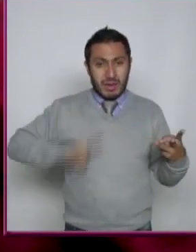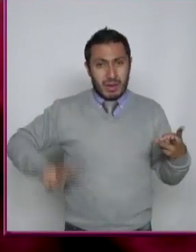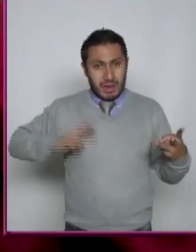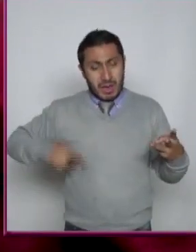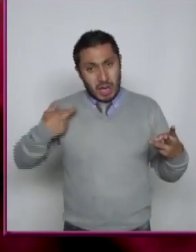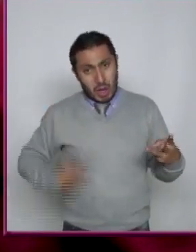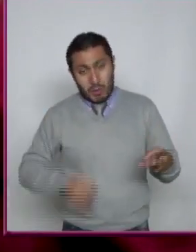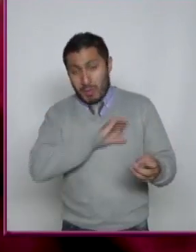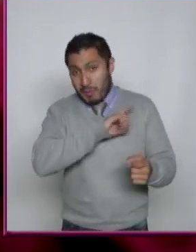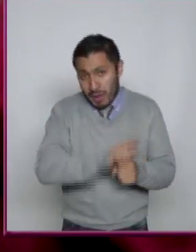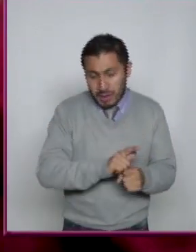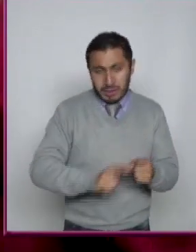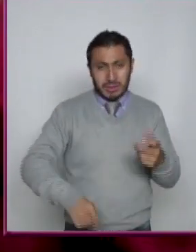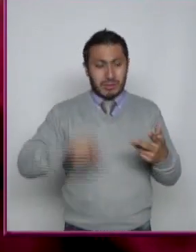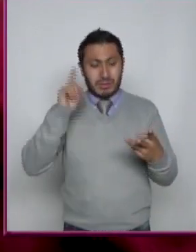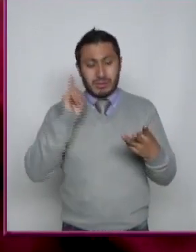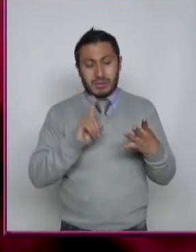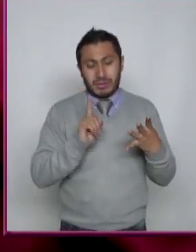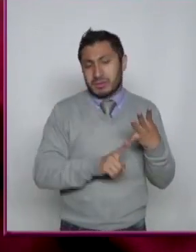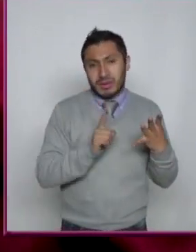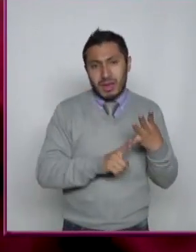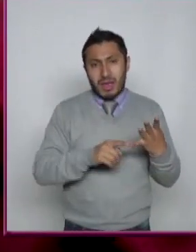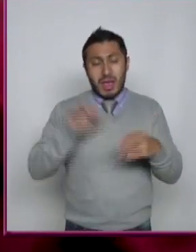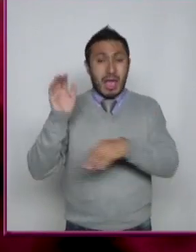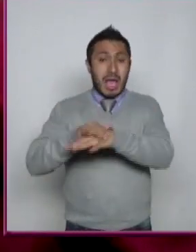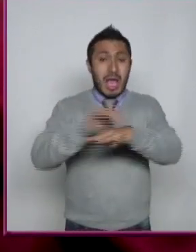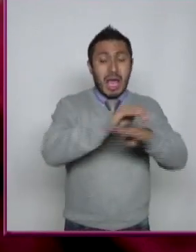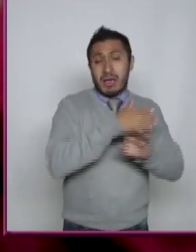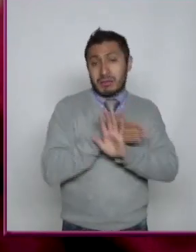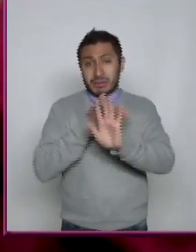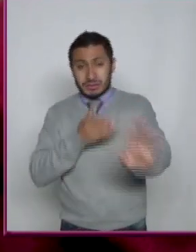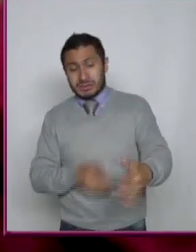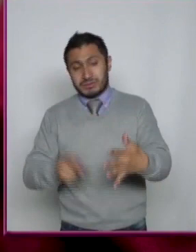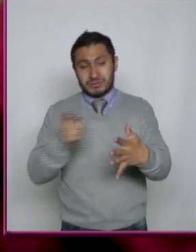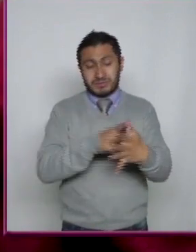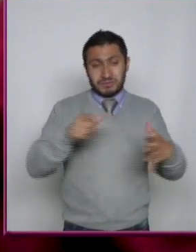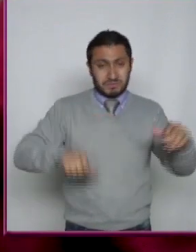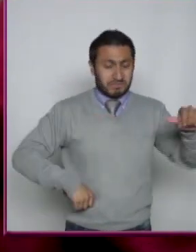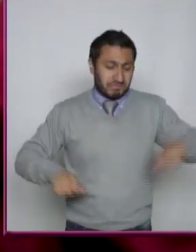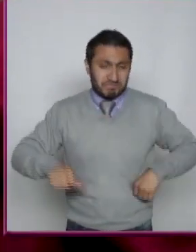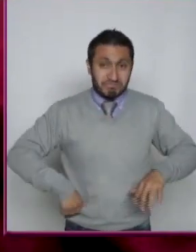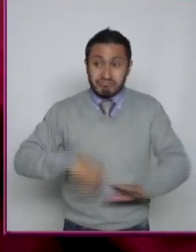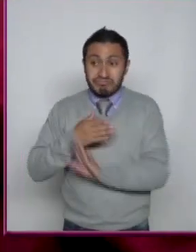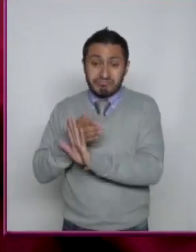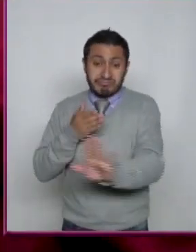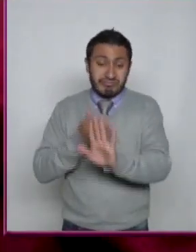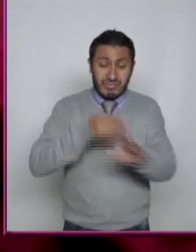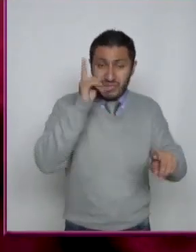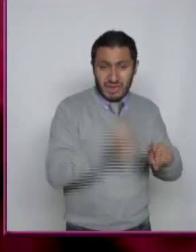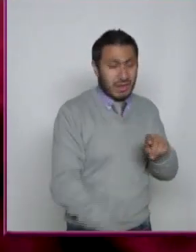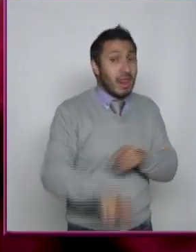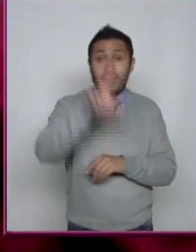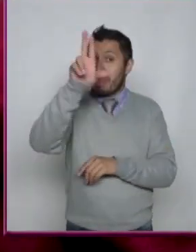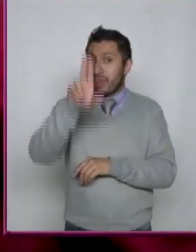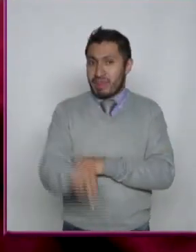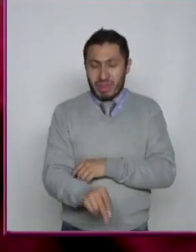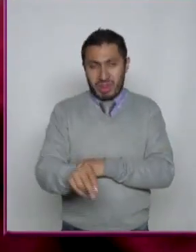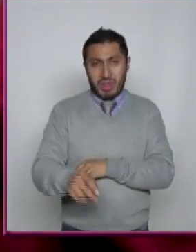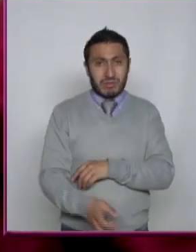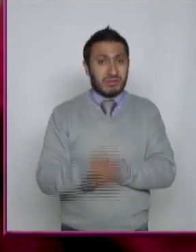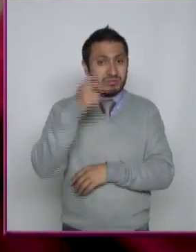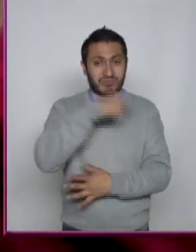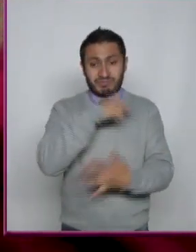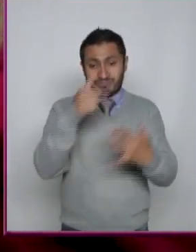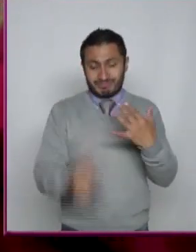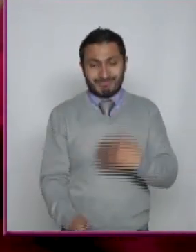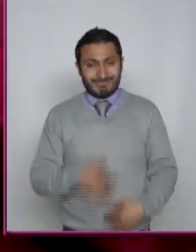manera, ya sea dejar de hablar a ciertas amistades o exparejas, ya sea hacer ciertas actividades, lo que sea, ¿no? Que tengamos sentimientos